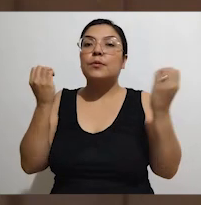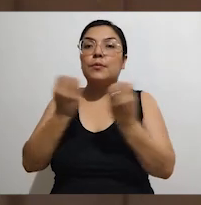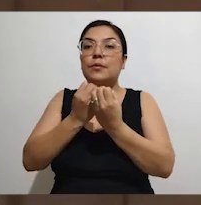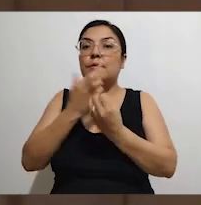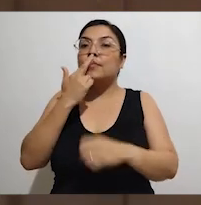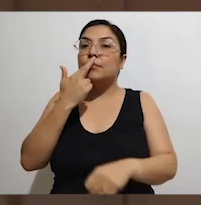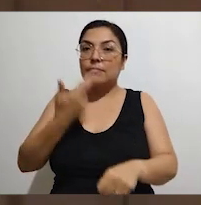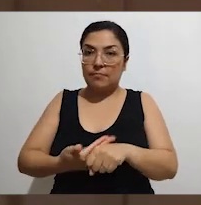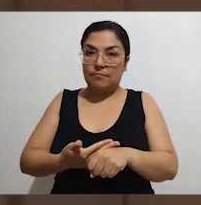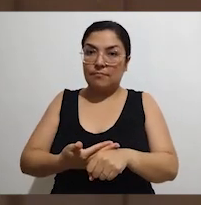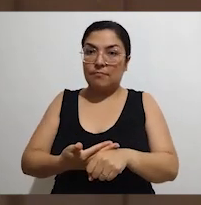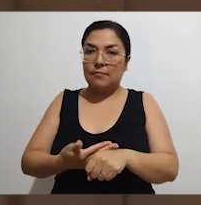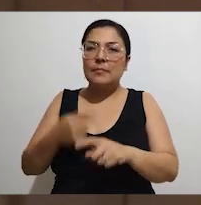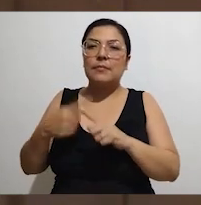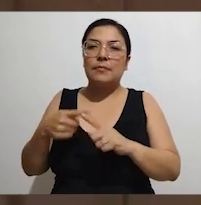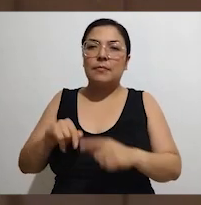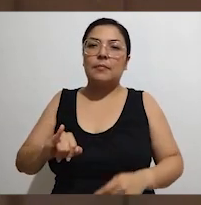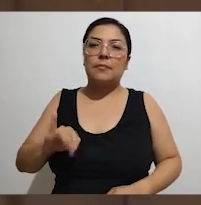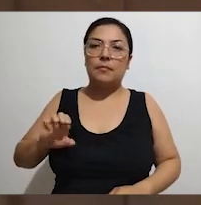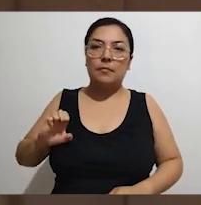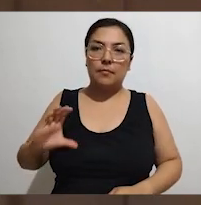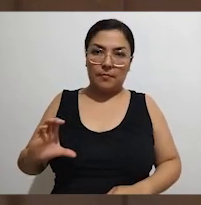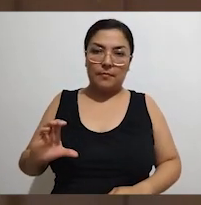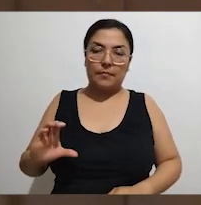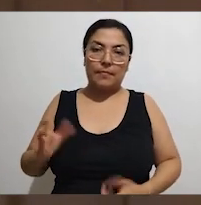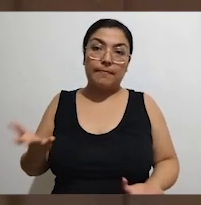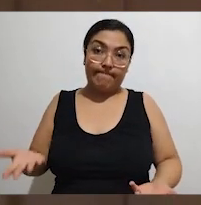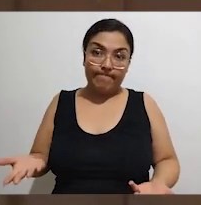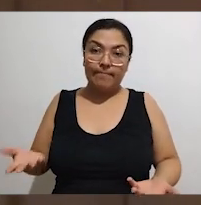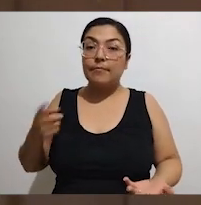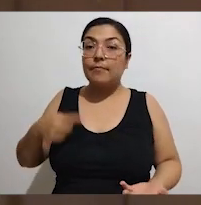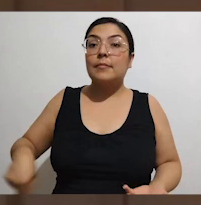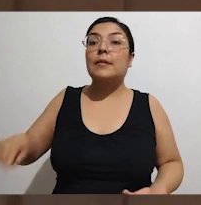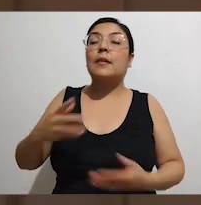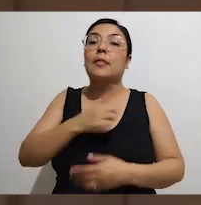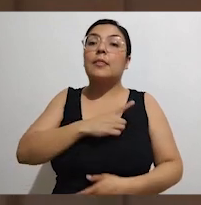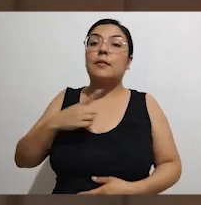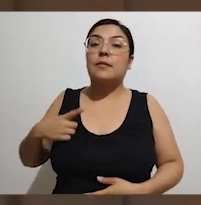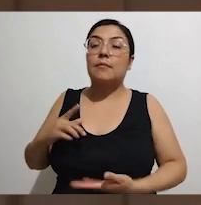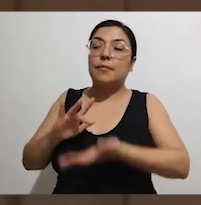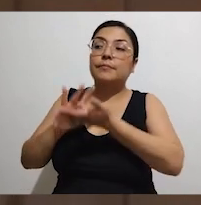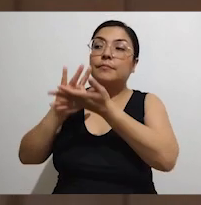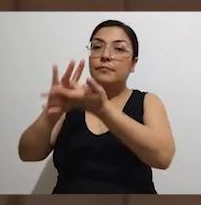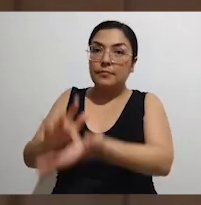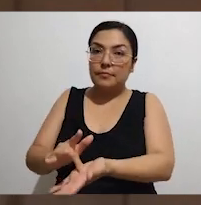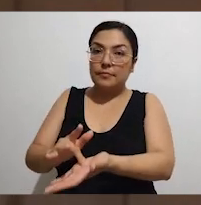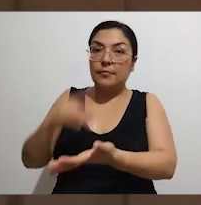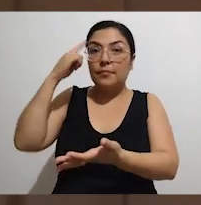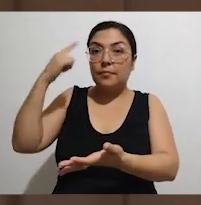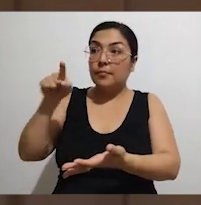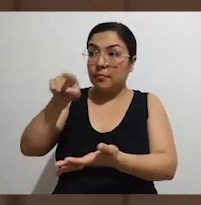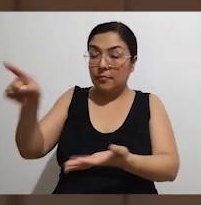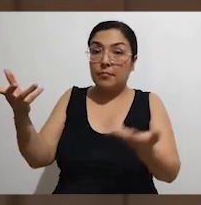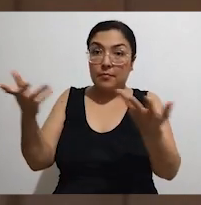proceso, en este caso el Instituto Electoral de Coahuila, deben brindar las facilidades y la información necesaria a los